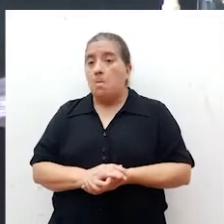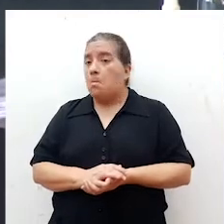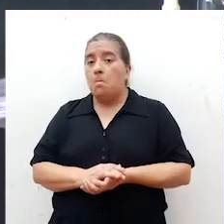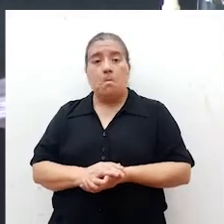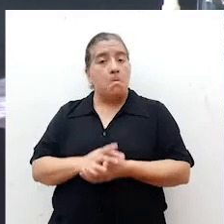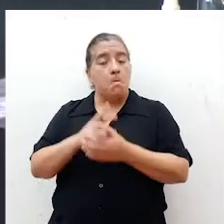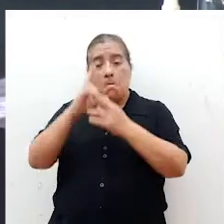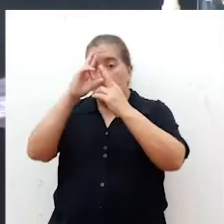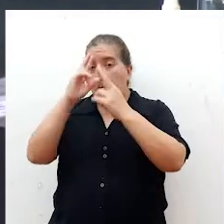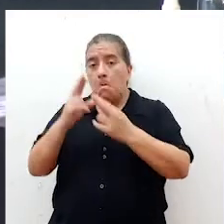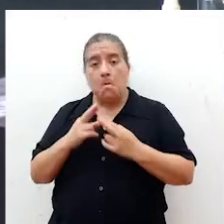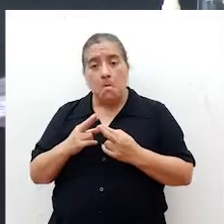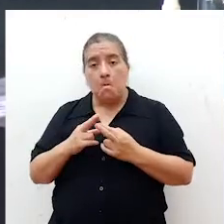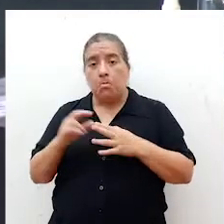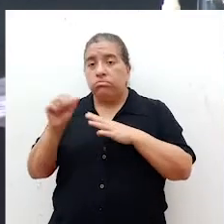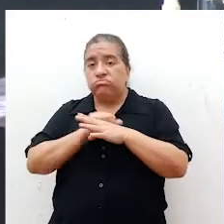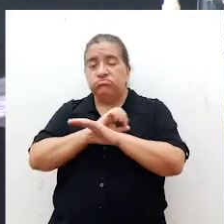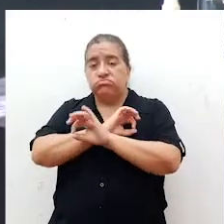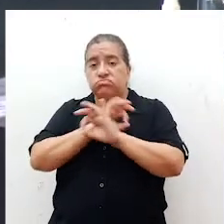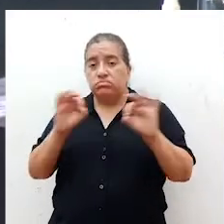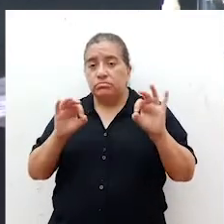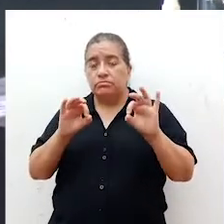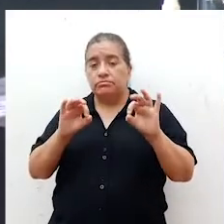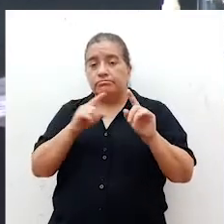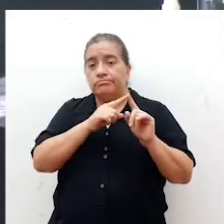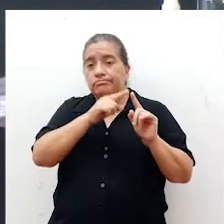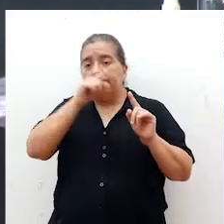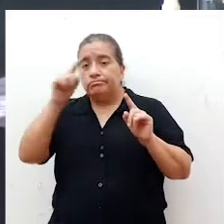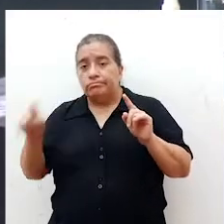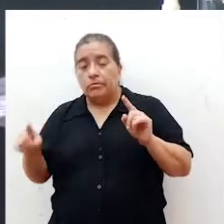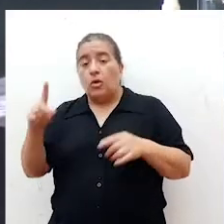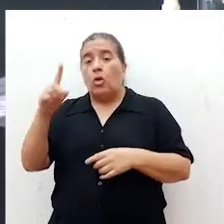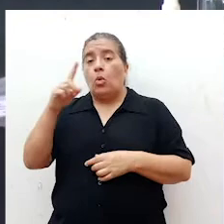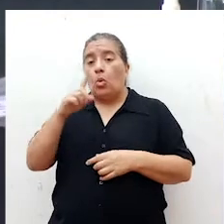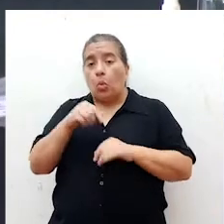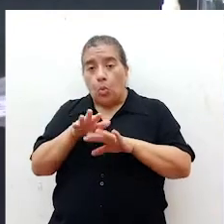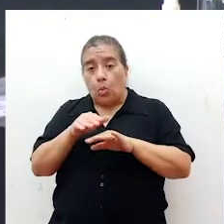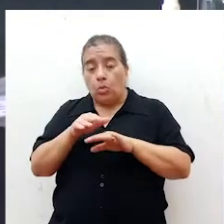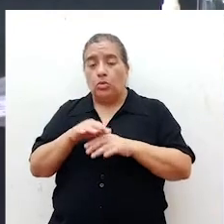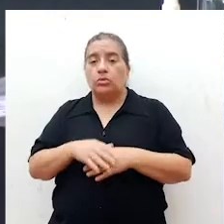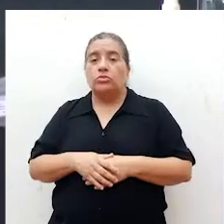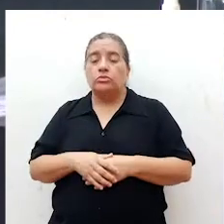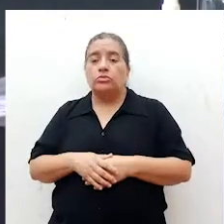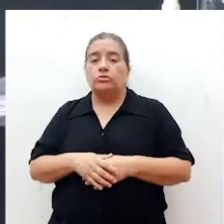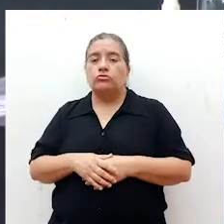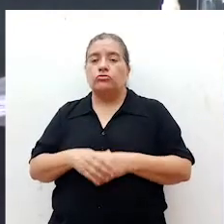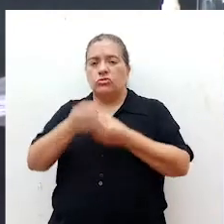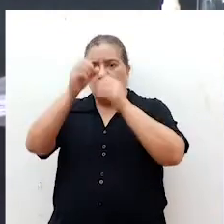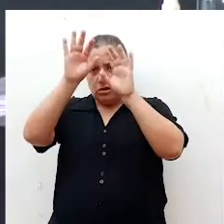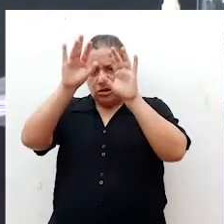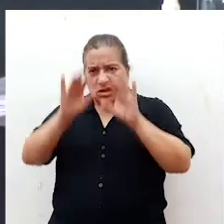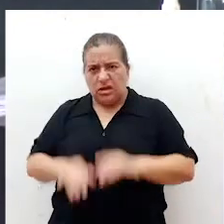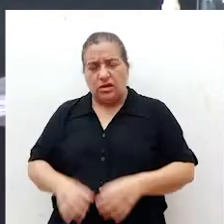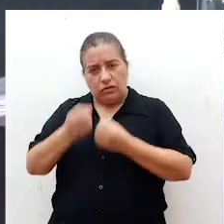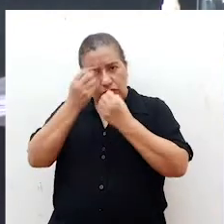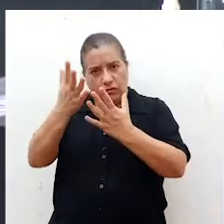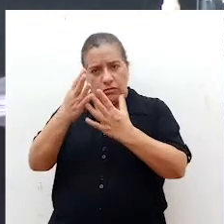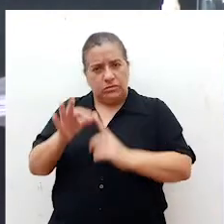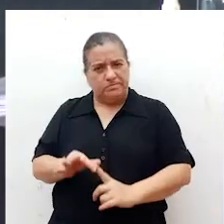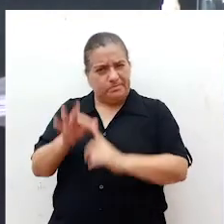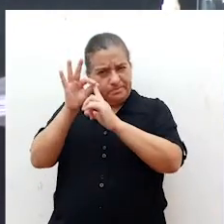recomendaciones que, dado que no se hacía caso, en julio fue objeto de un informe especial.